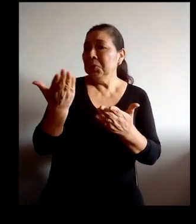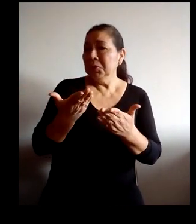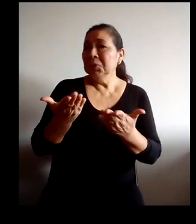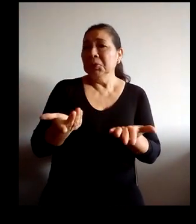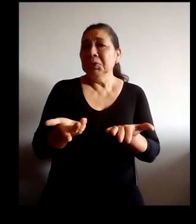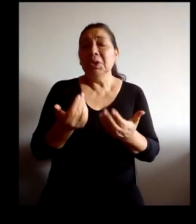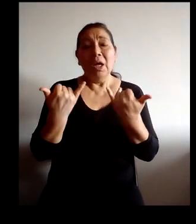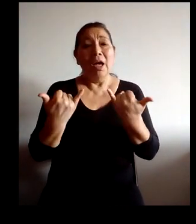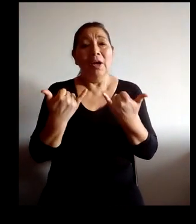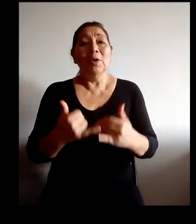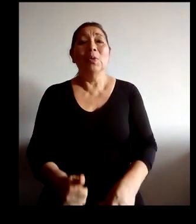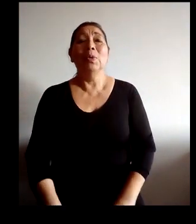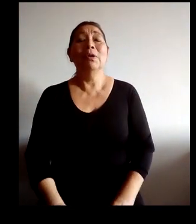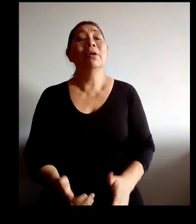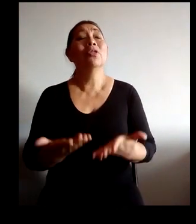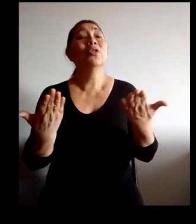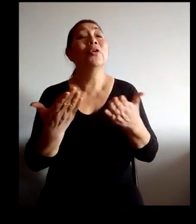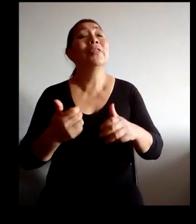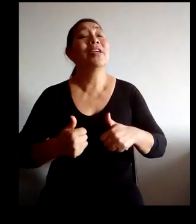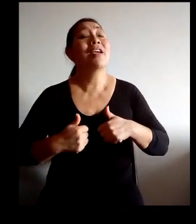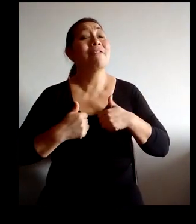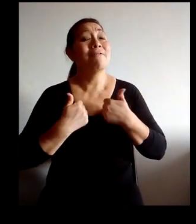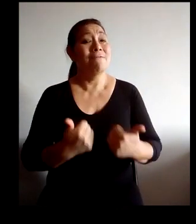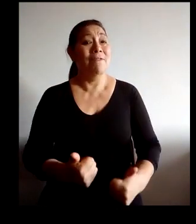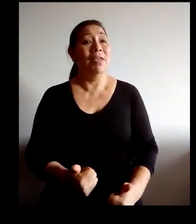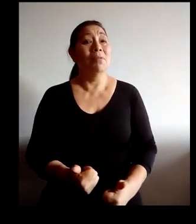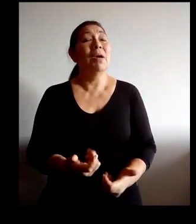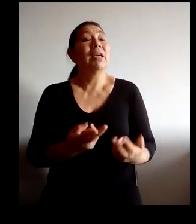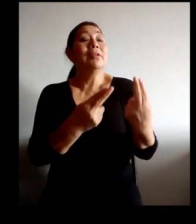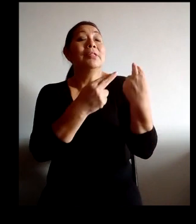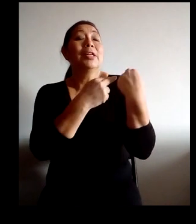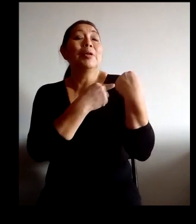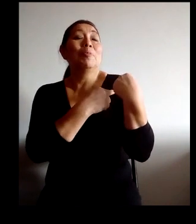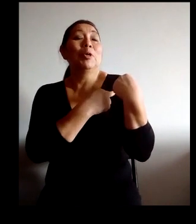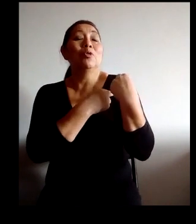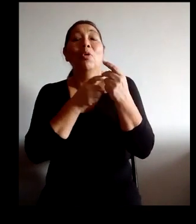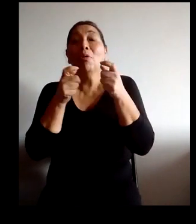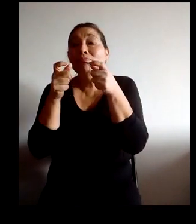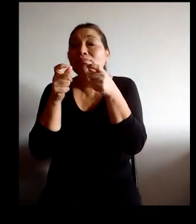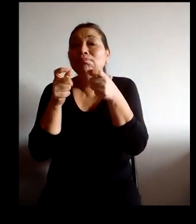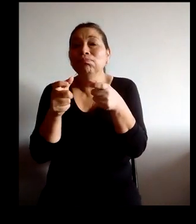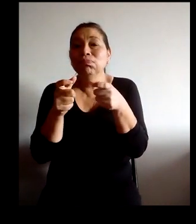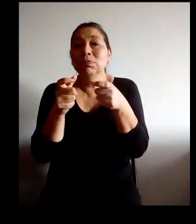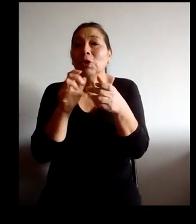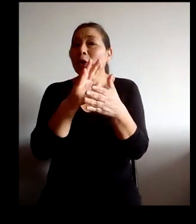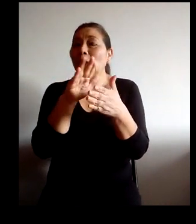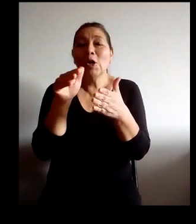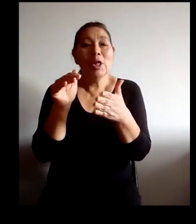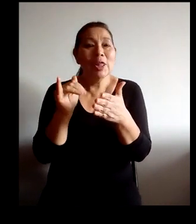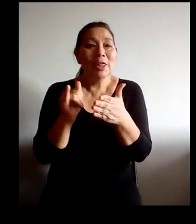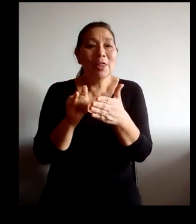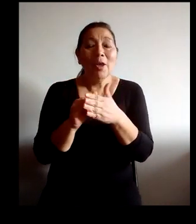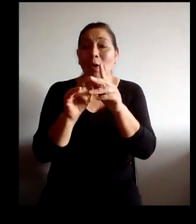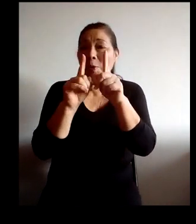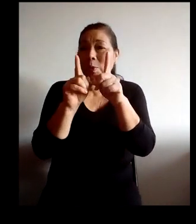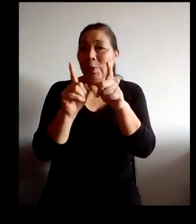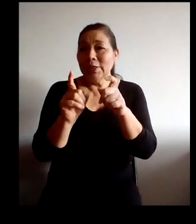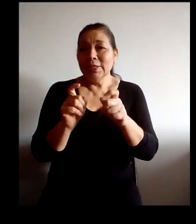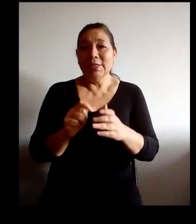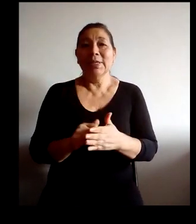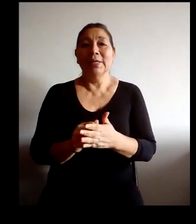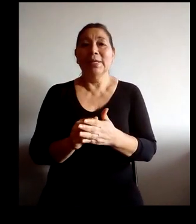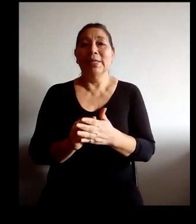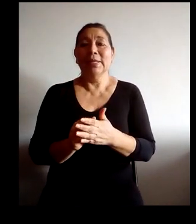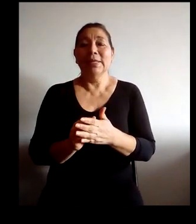supervisar todas las cuestiones relativas al COVID-19, en el cual respecto a